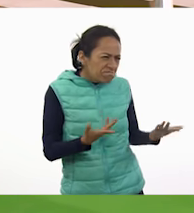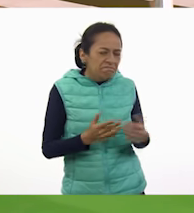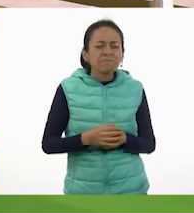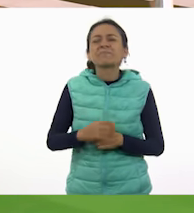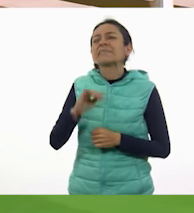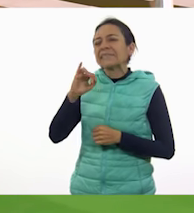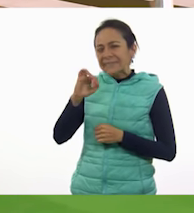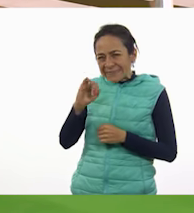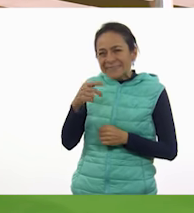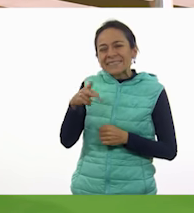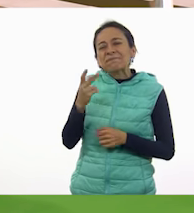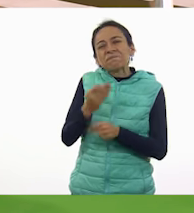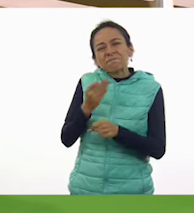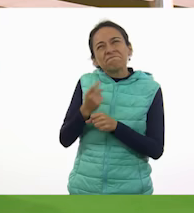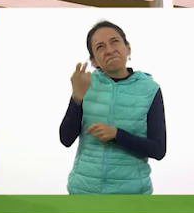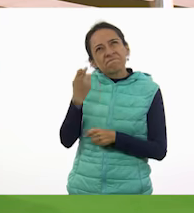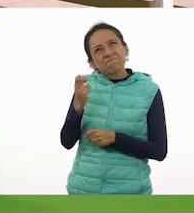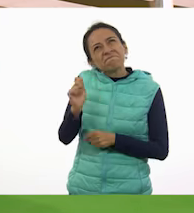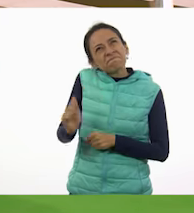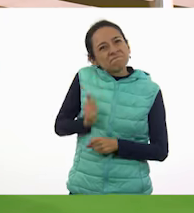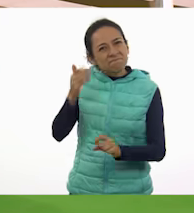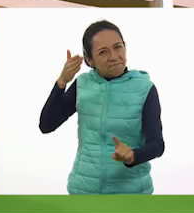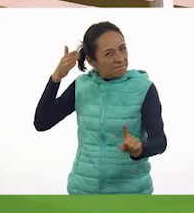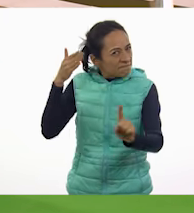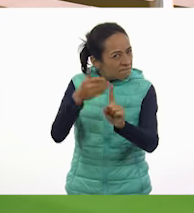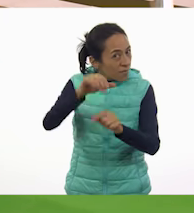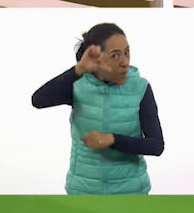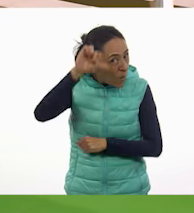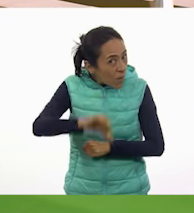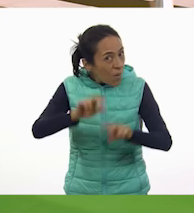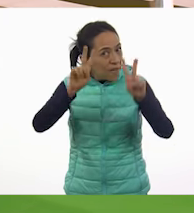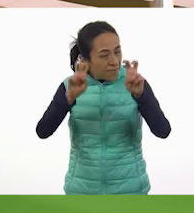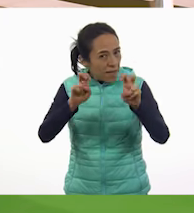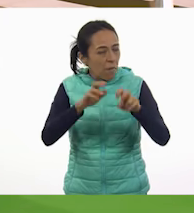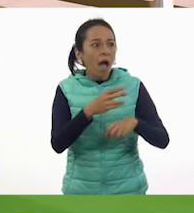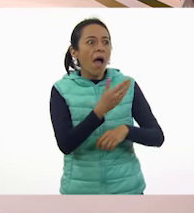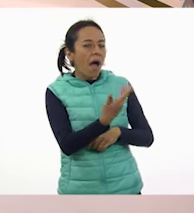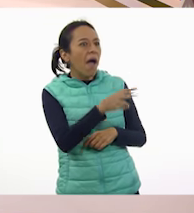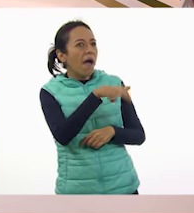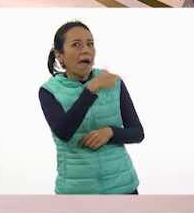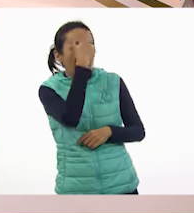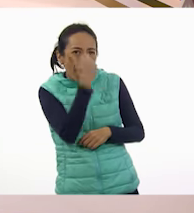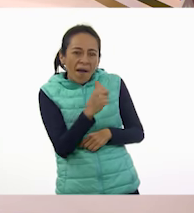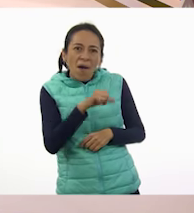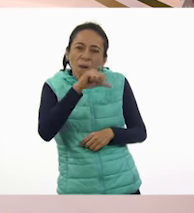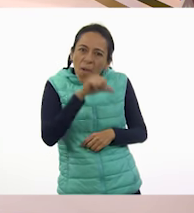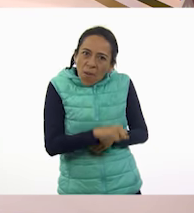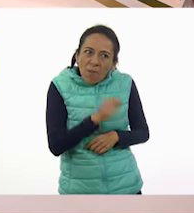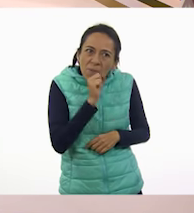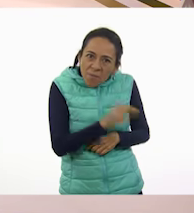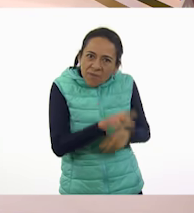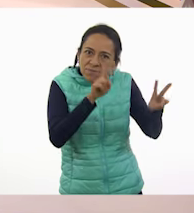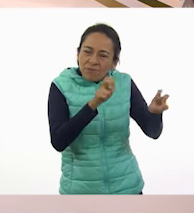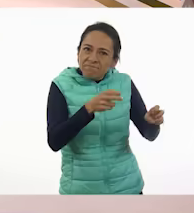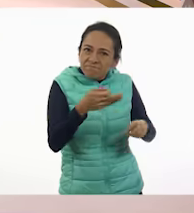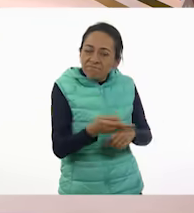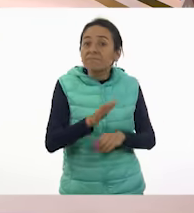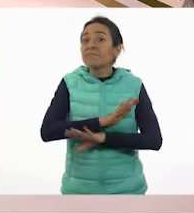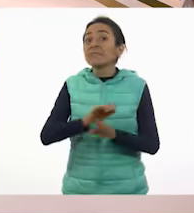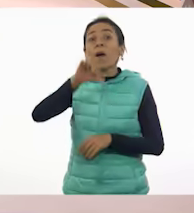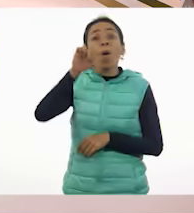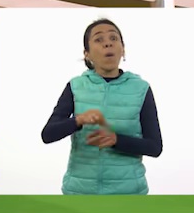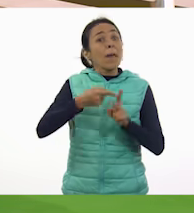para hablar del programa de hoy, justamente. Justamente. Y bueno, pues entonces comencemos con el programa de hoy.